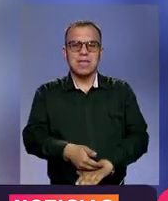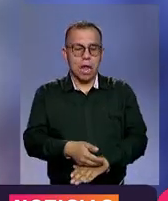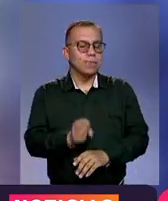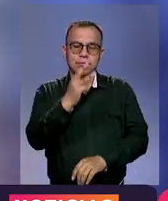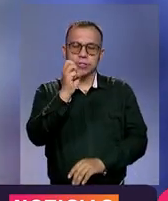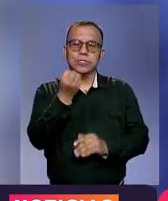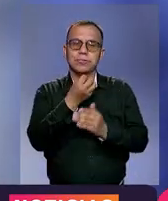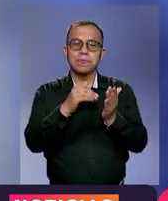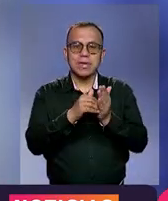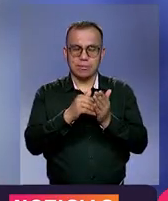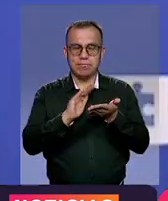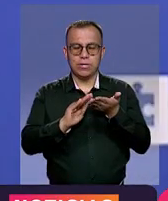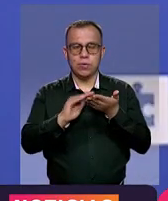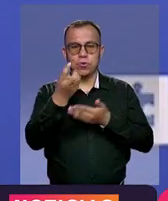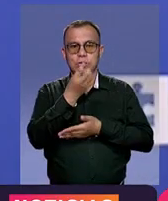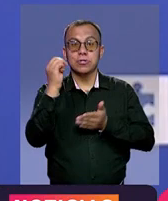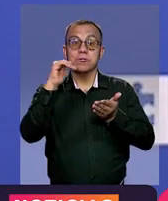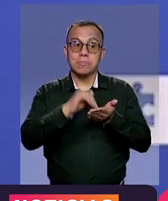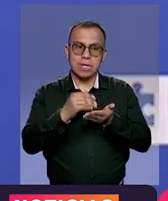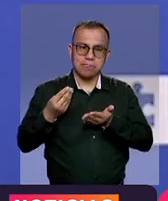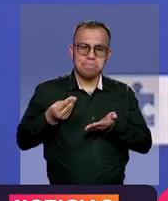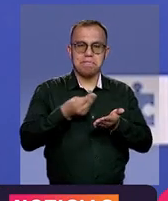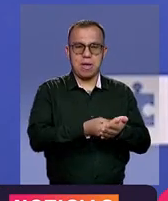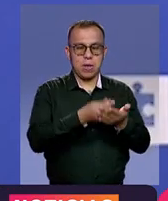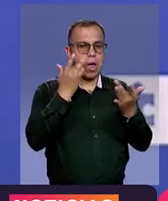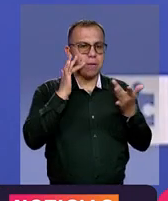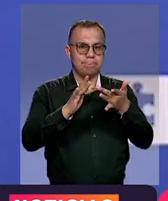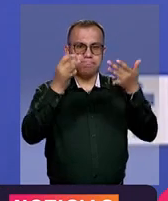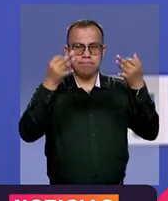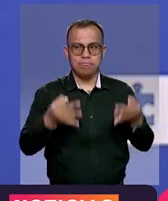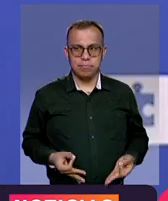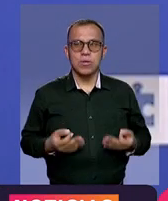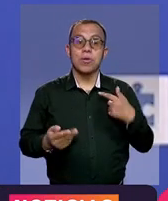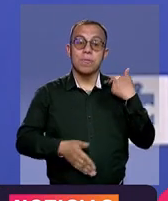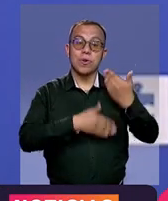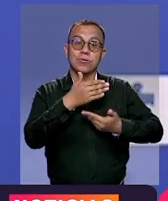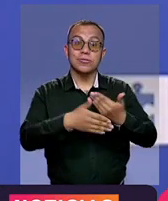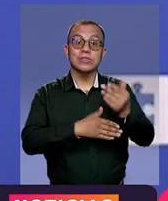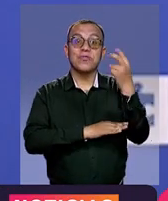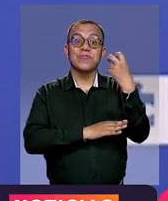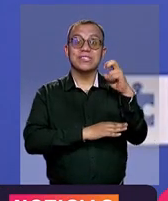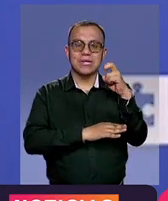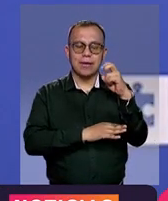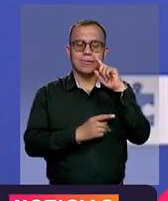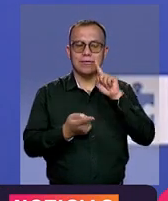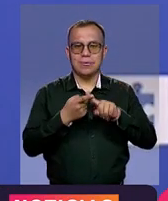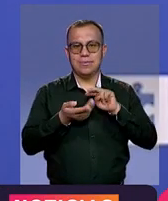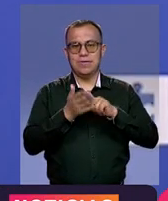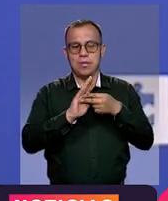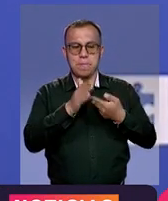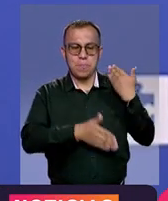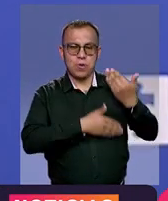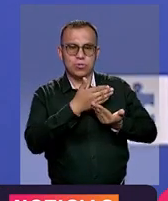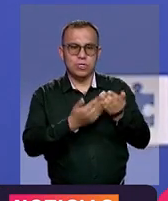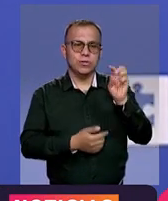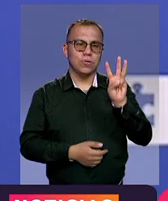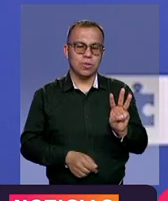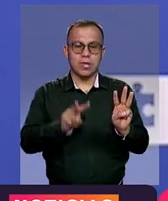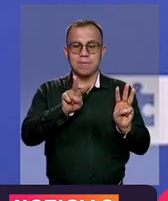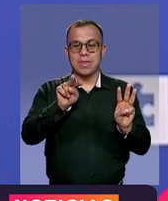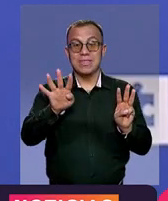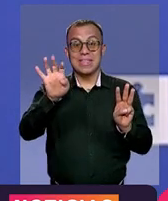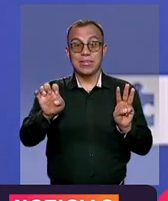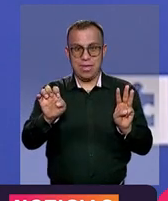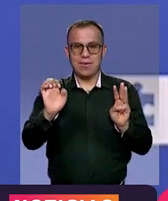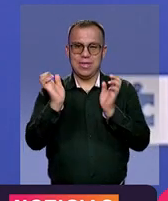a cambio de entrar el licor. El material probatorio recaudado por la Fiscalía evidenciaría que uno de los procesados, el 29